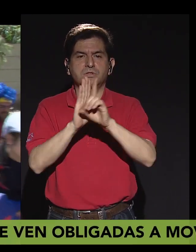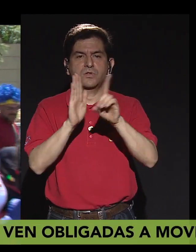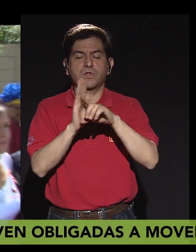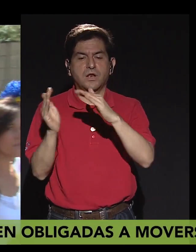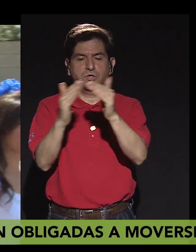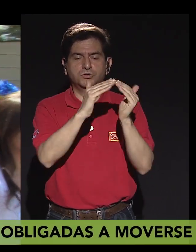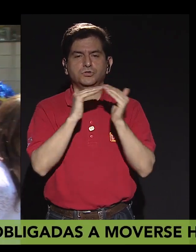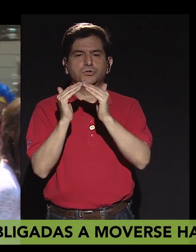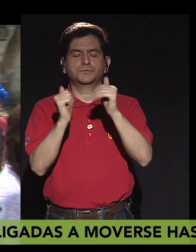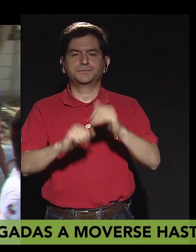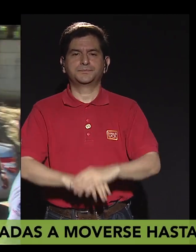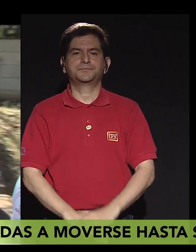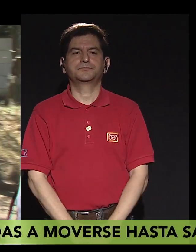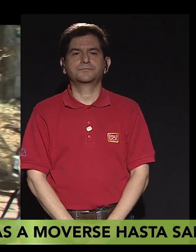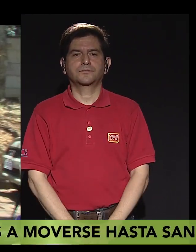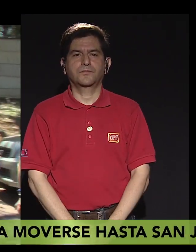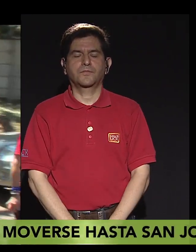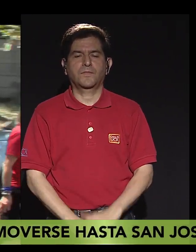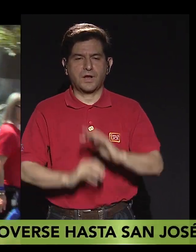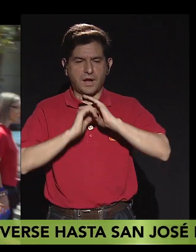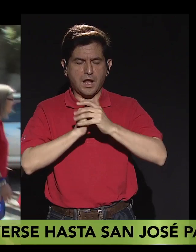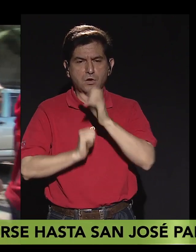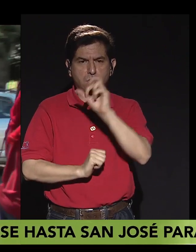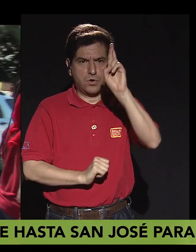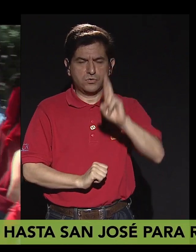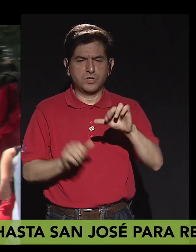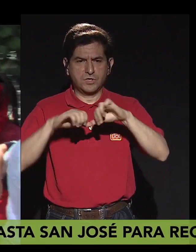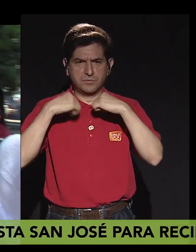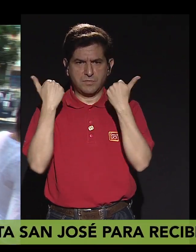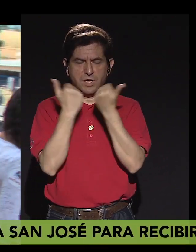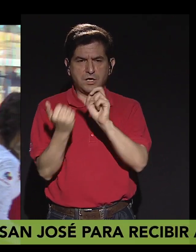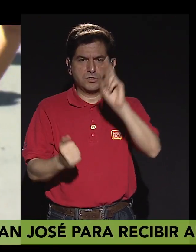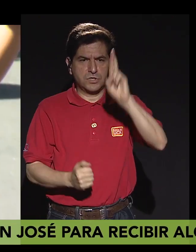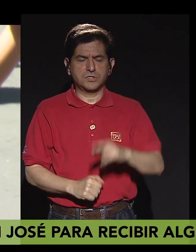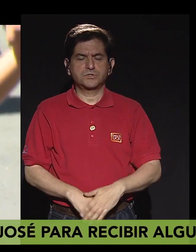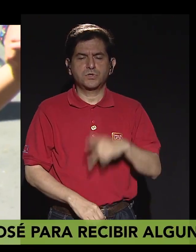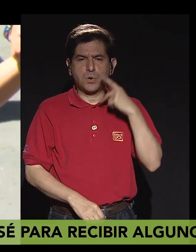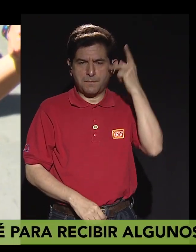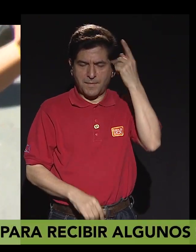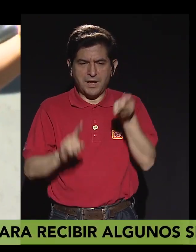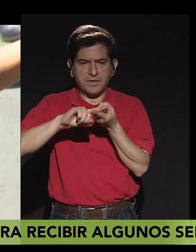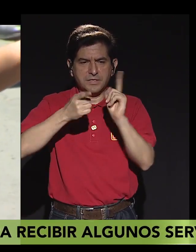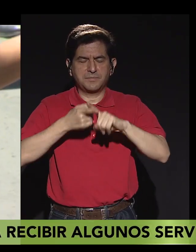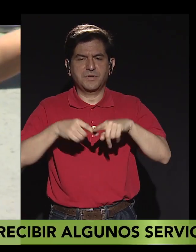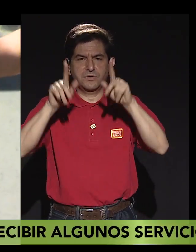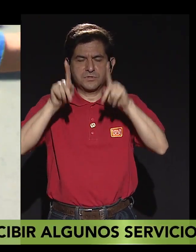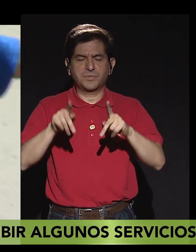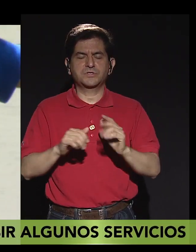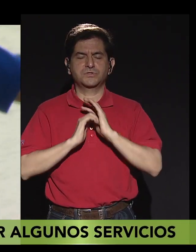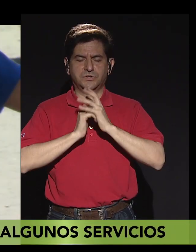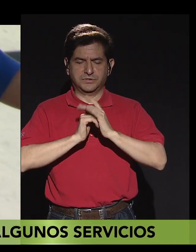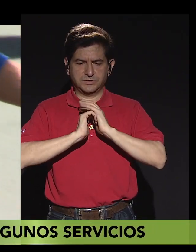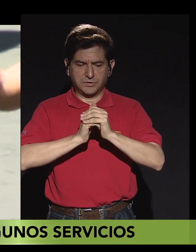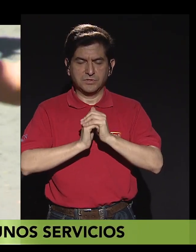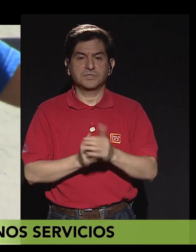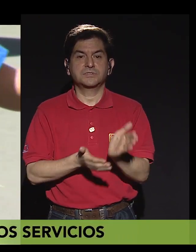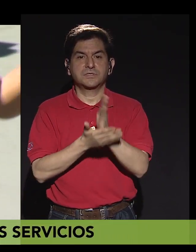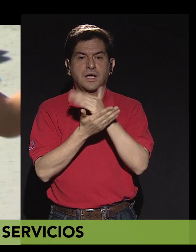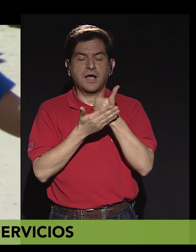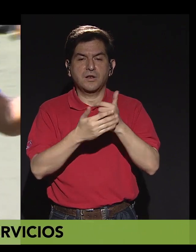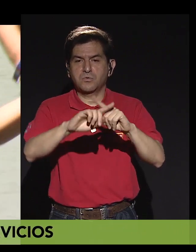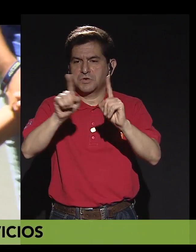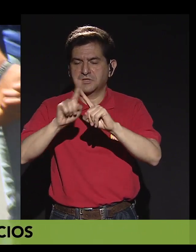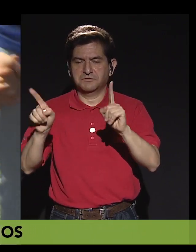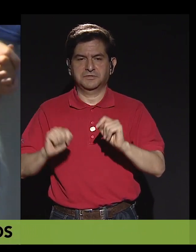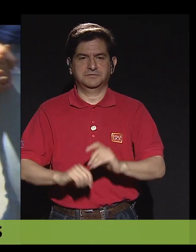el cumplimiento de los derechos de esta población. Autismo Costa Rica y la Asociación Costarricense de Padres y Amigos